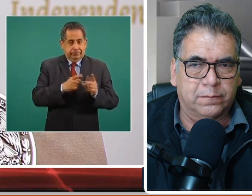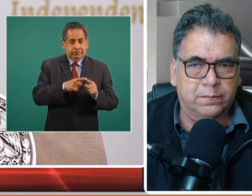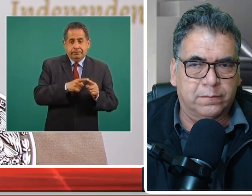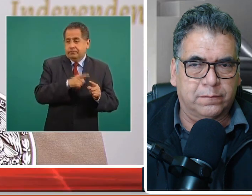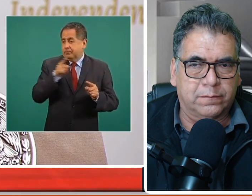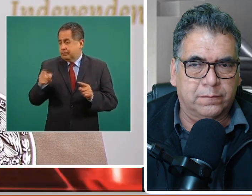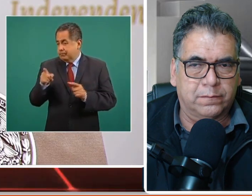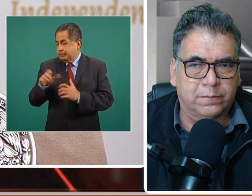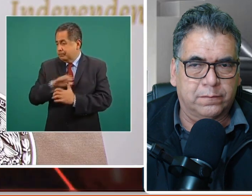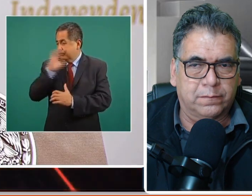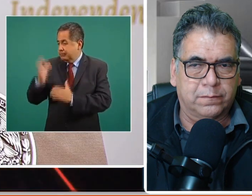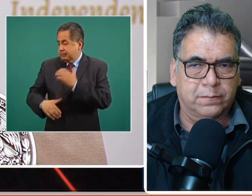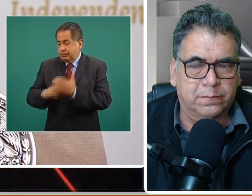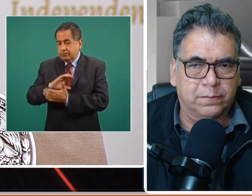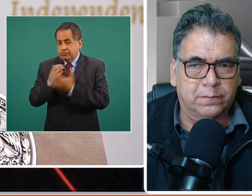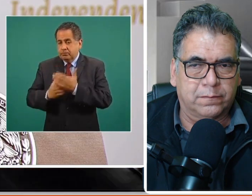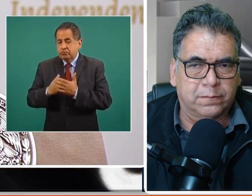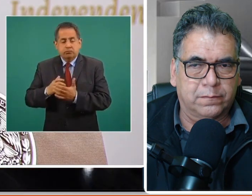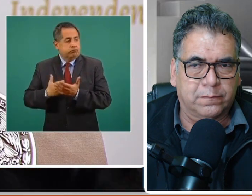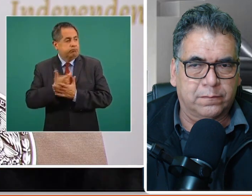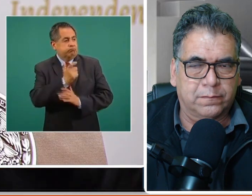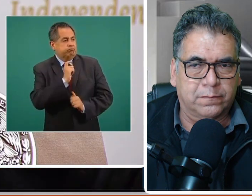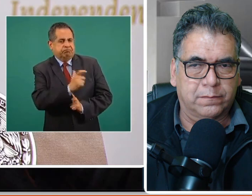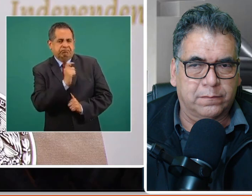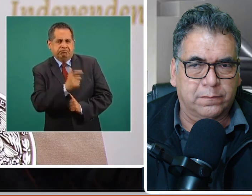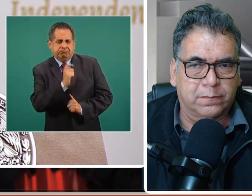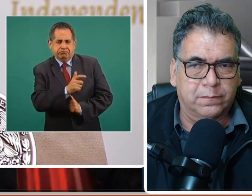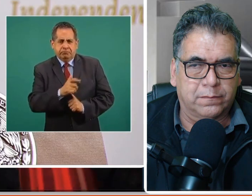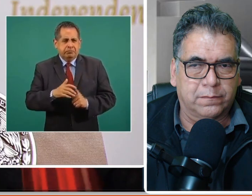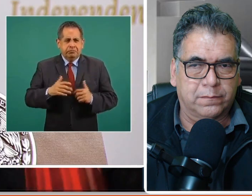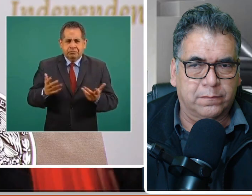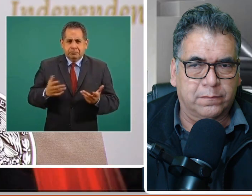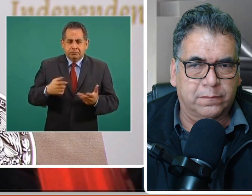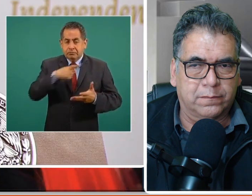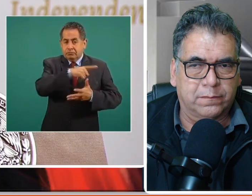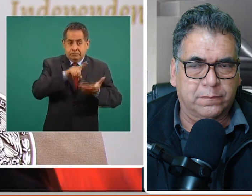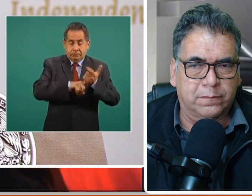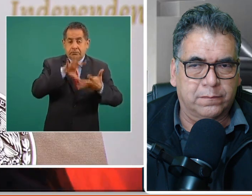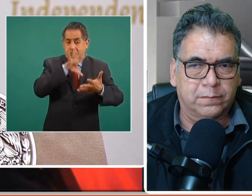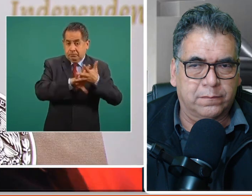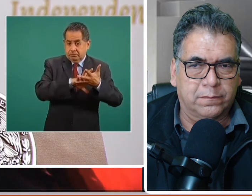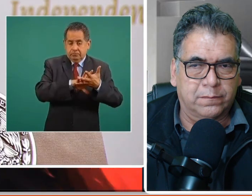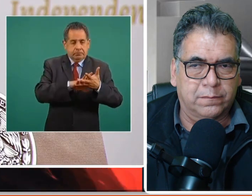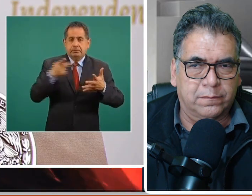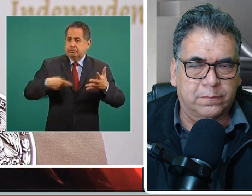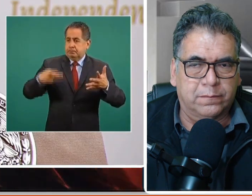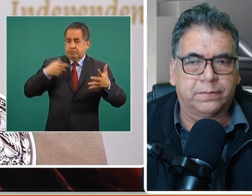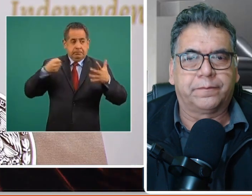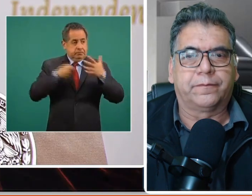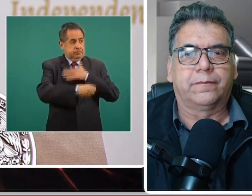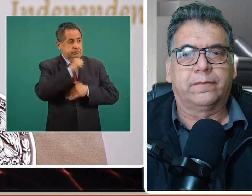de terminación del contrato. Esto es, aunque no haya internos, se tiene que pagar